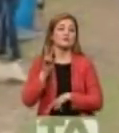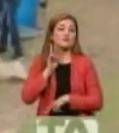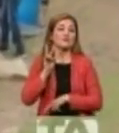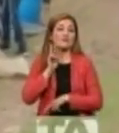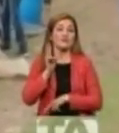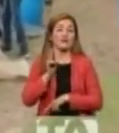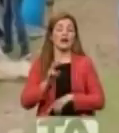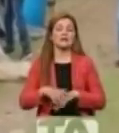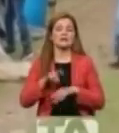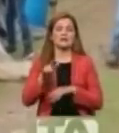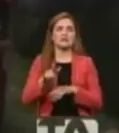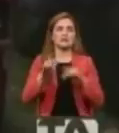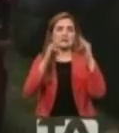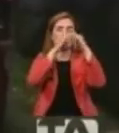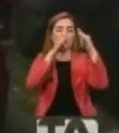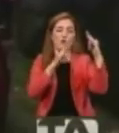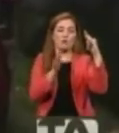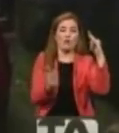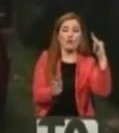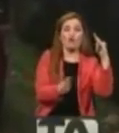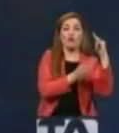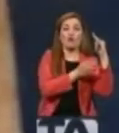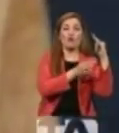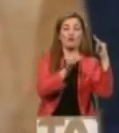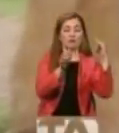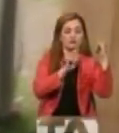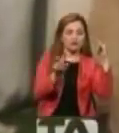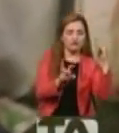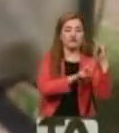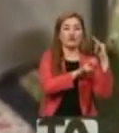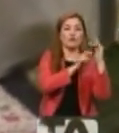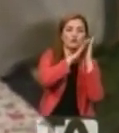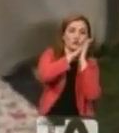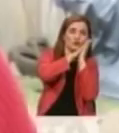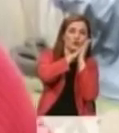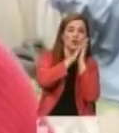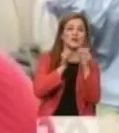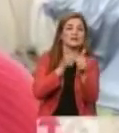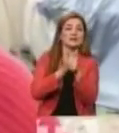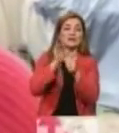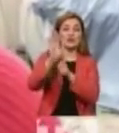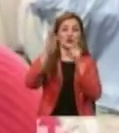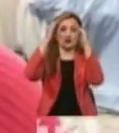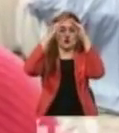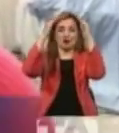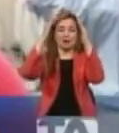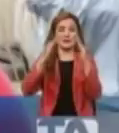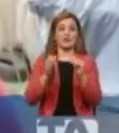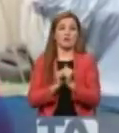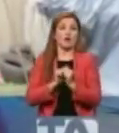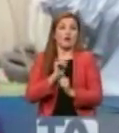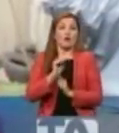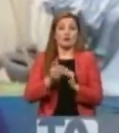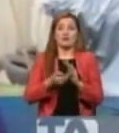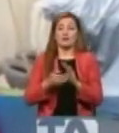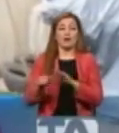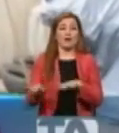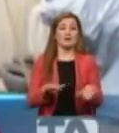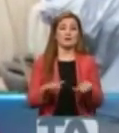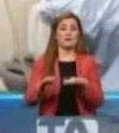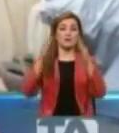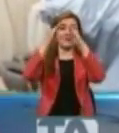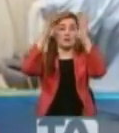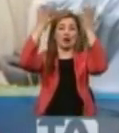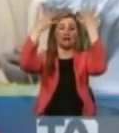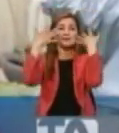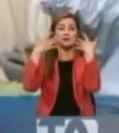han optado por dormir en improvisadas carpas junto a sus casas. De repente hay otra réplica, se nos caiga la casa encima